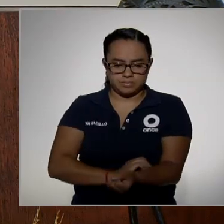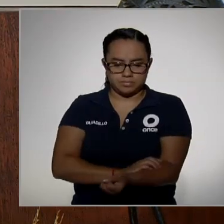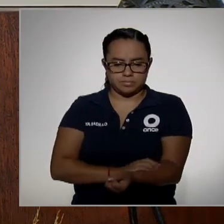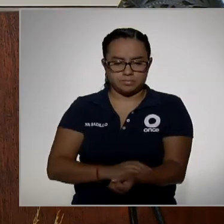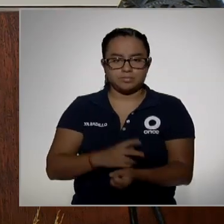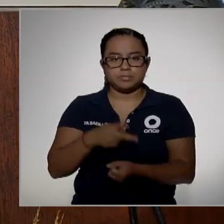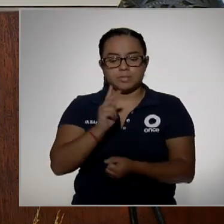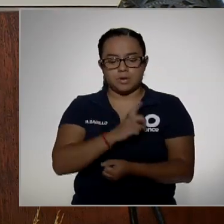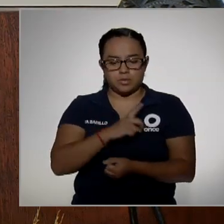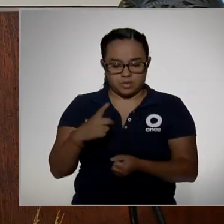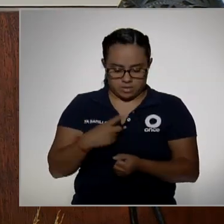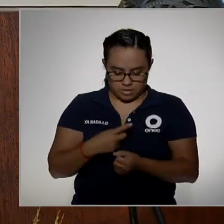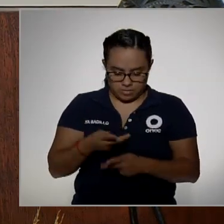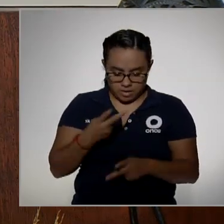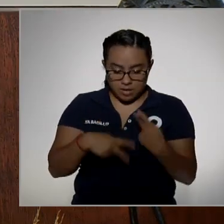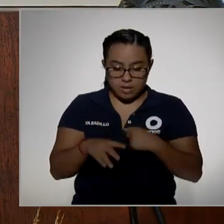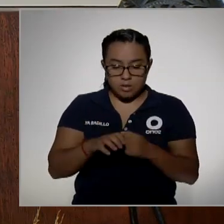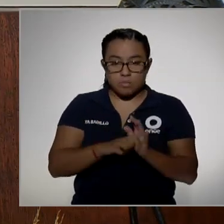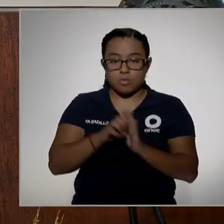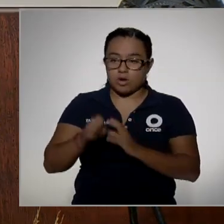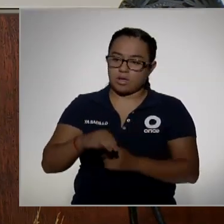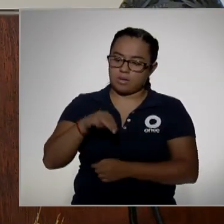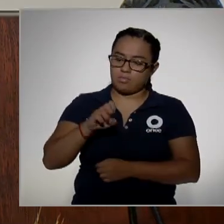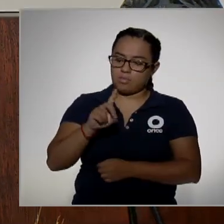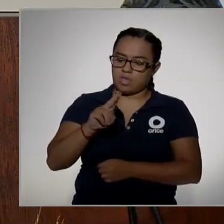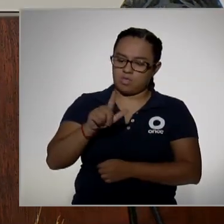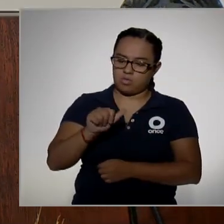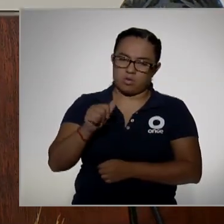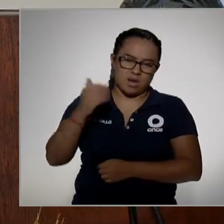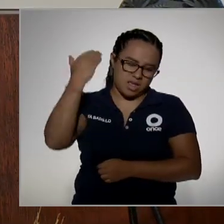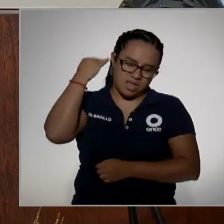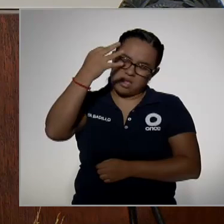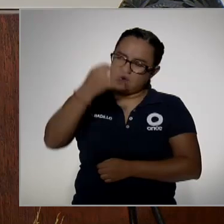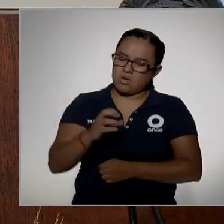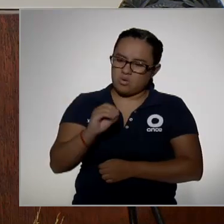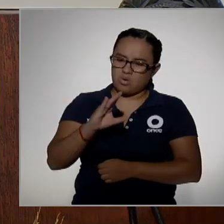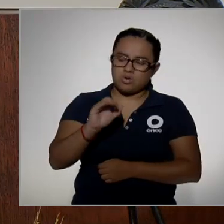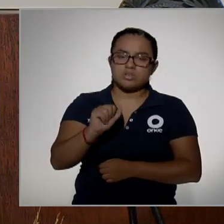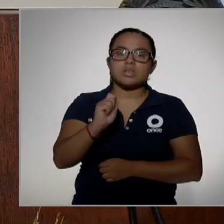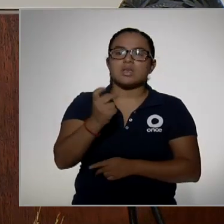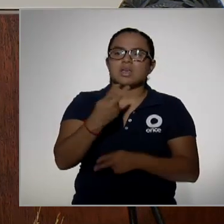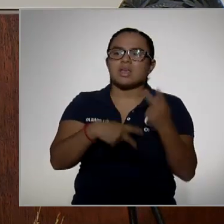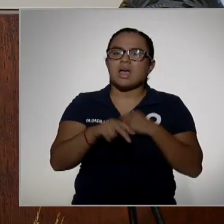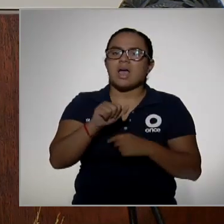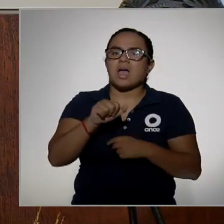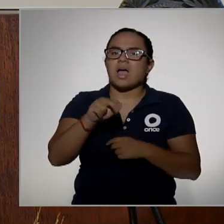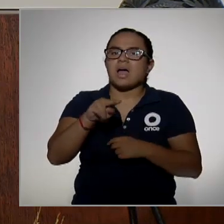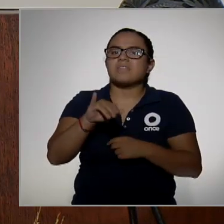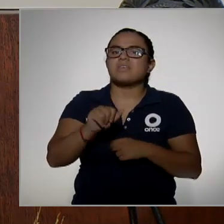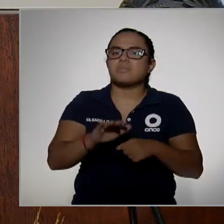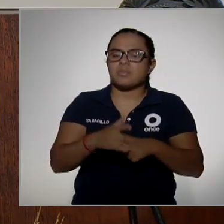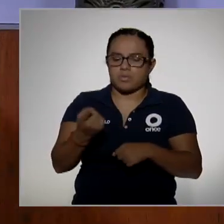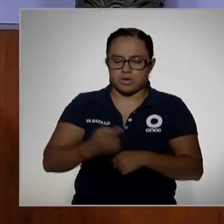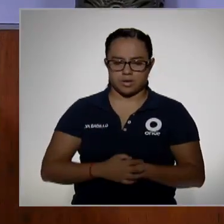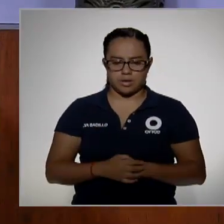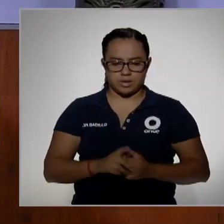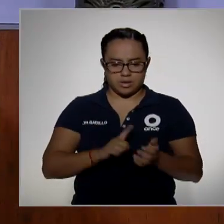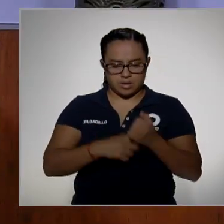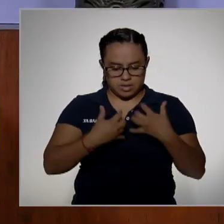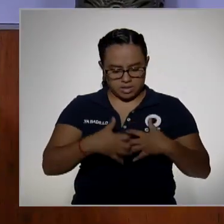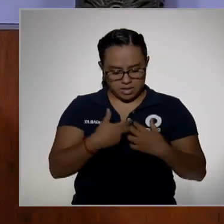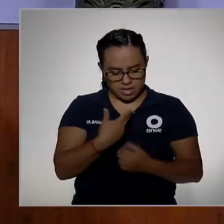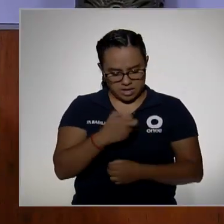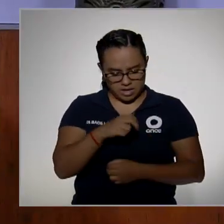la fábrica por ejemplo en la médula ósea que puede causarte anemia la deficiencia de producción de hemoglobina